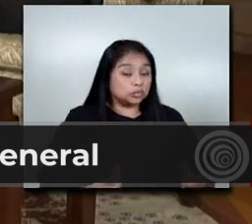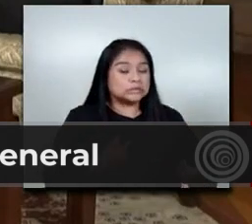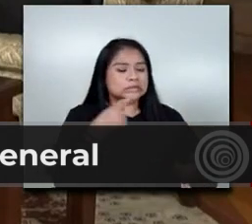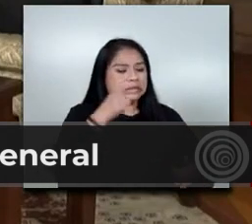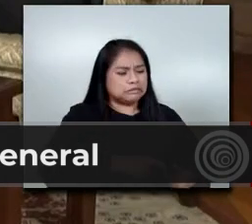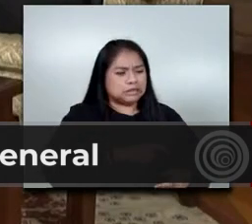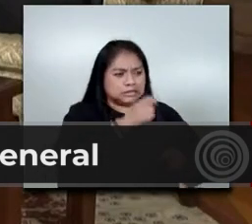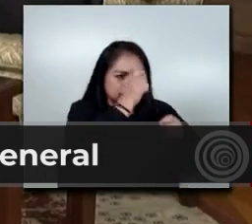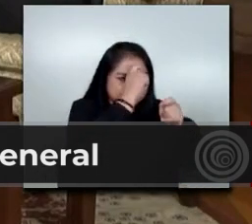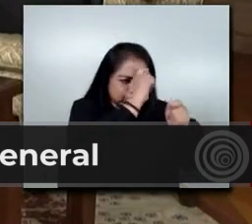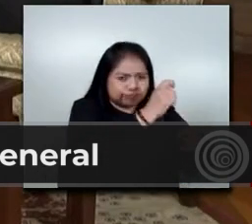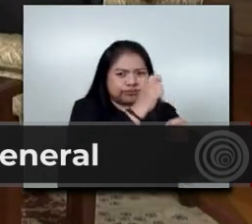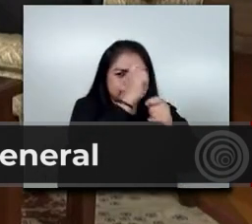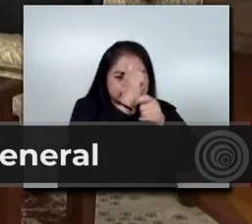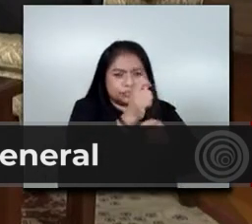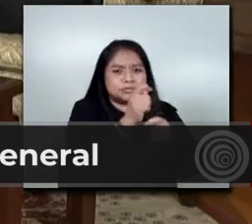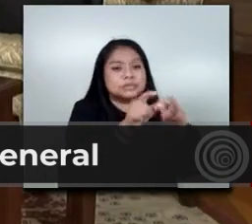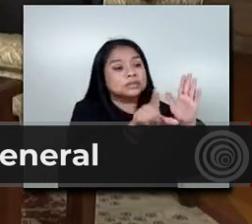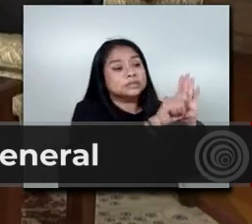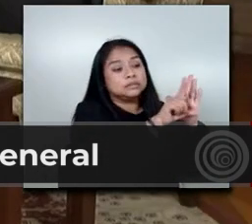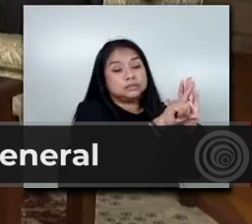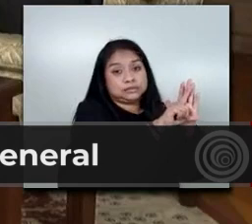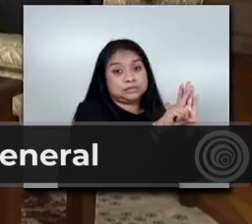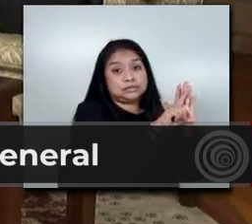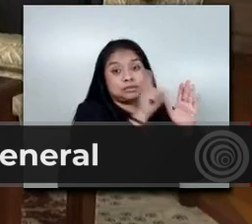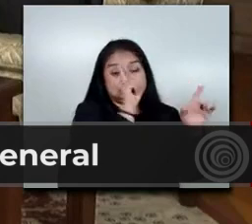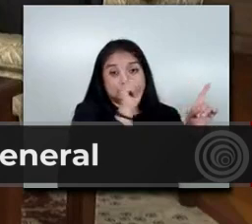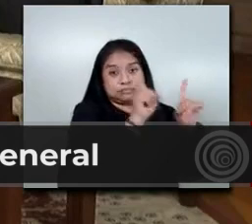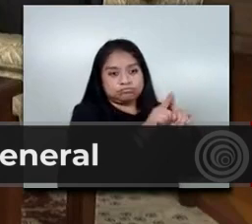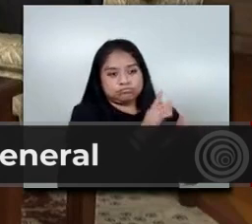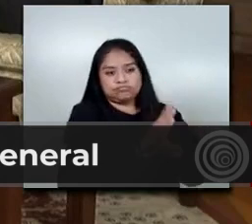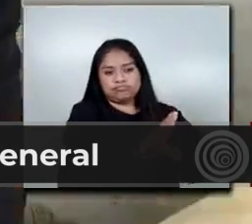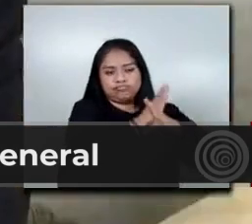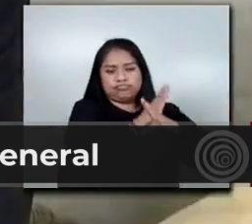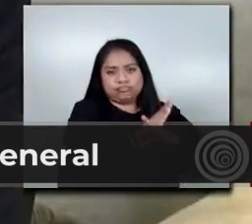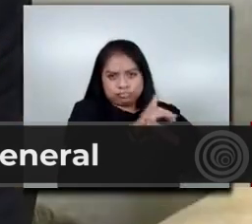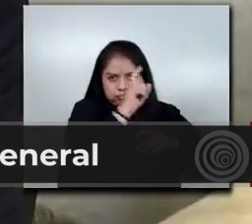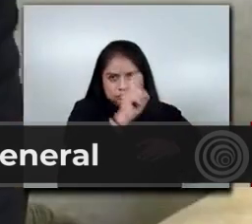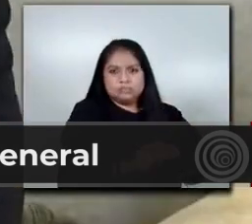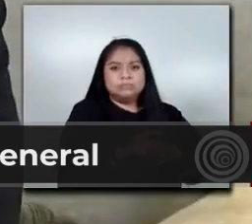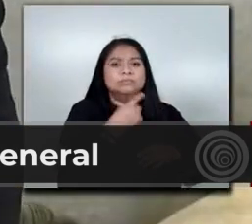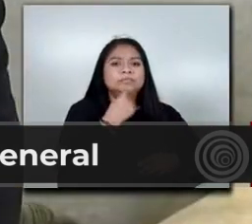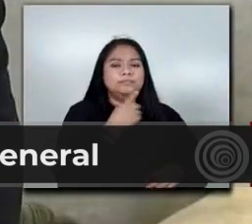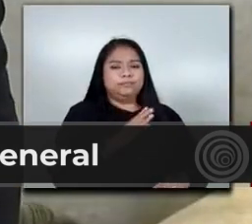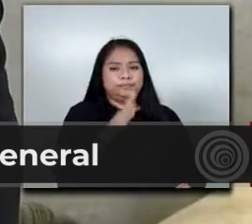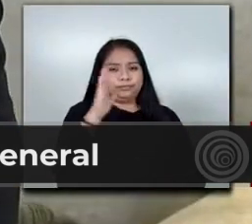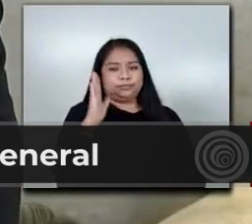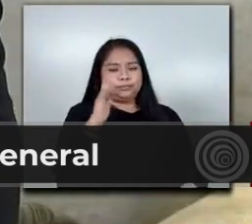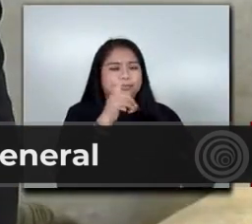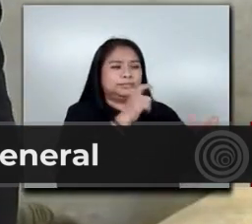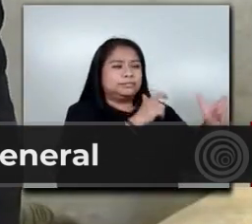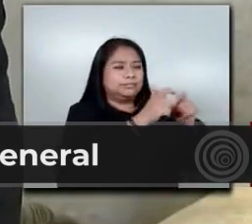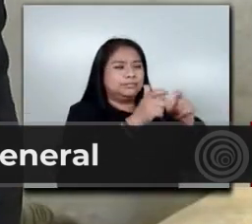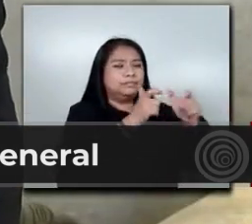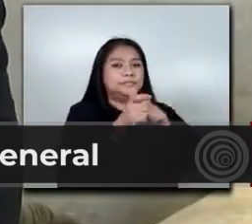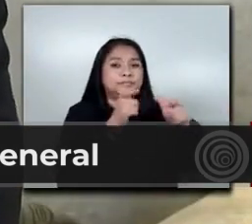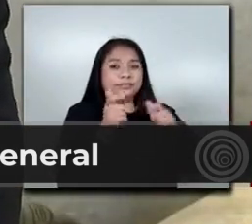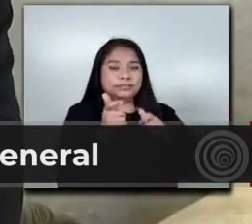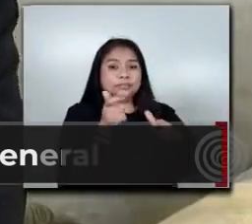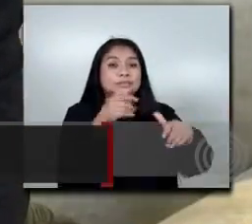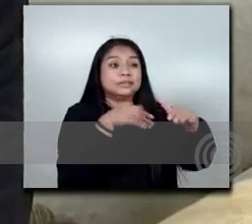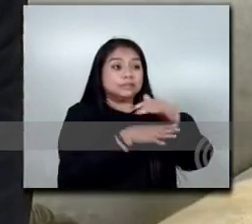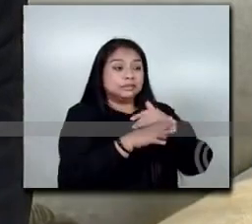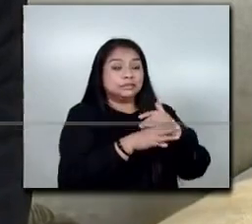respetuosos de la ley y tenemos que garantizar que ésta se cumpla. Los controles internos de la